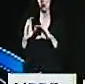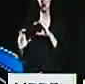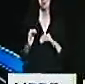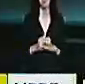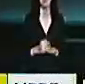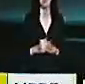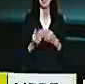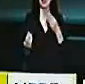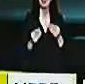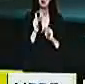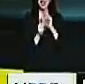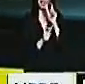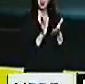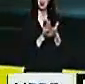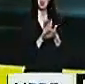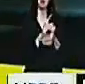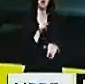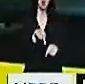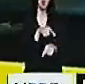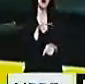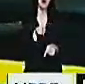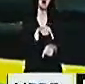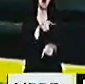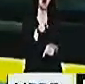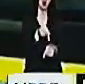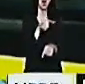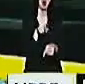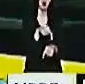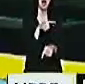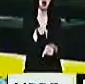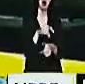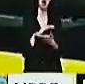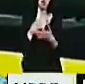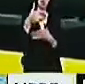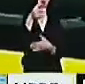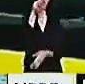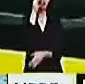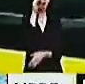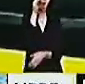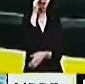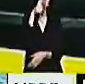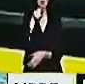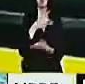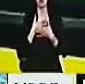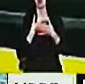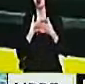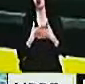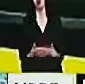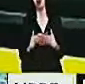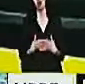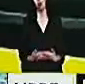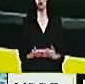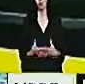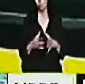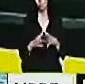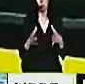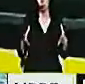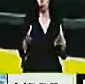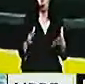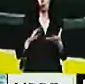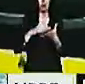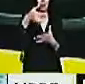fue pasando es que nuestros estudiantes pasaron horas y horas y horas conectados. Entonces terminaron muy agotados y cansados